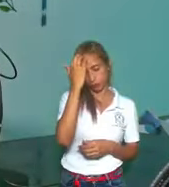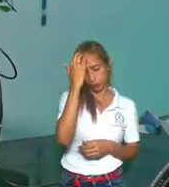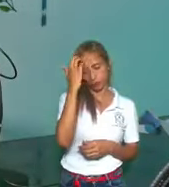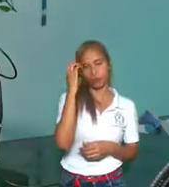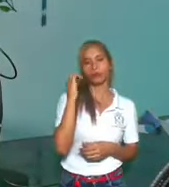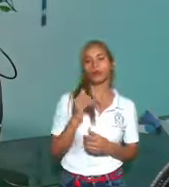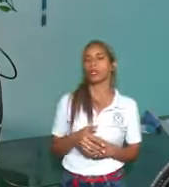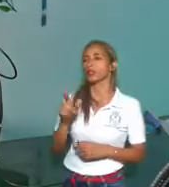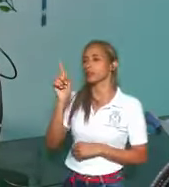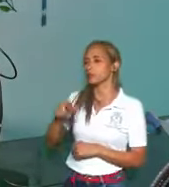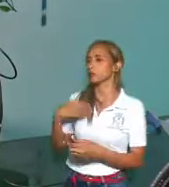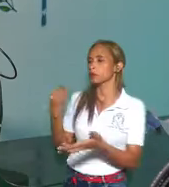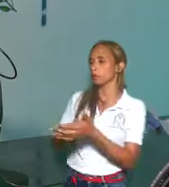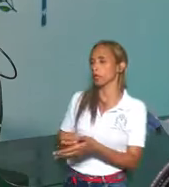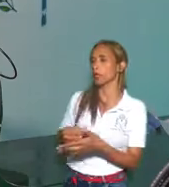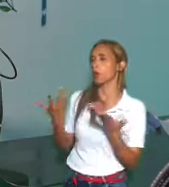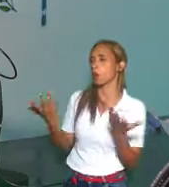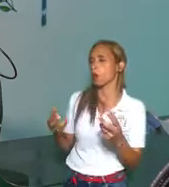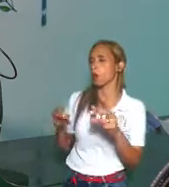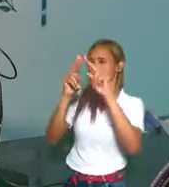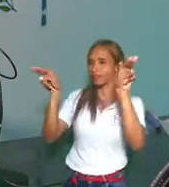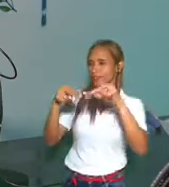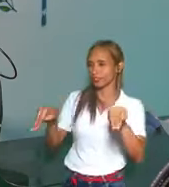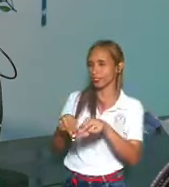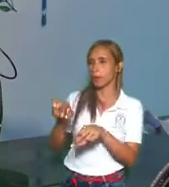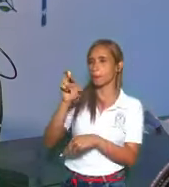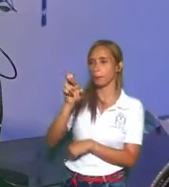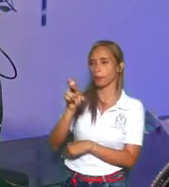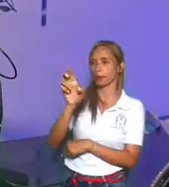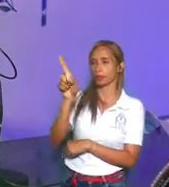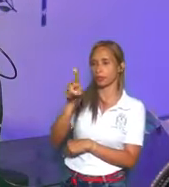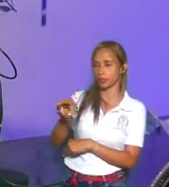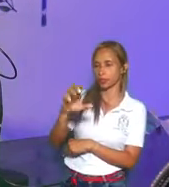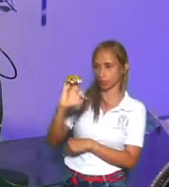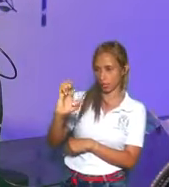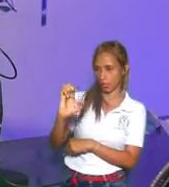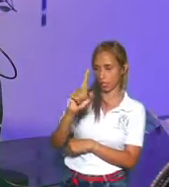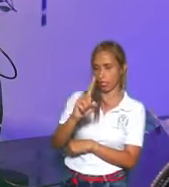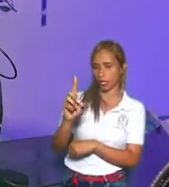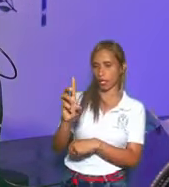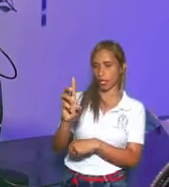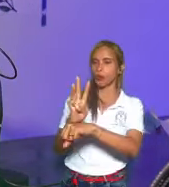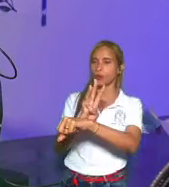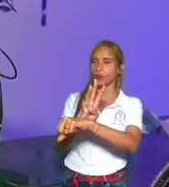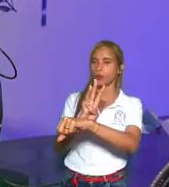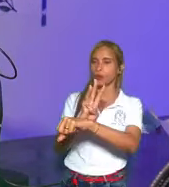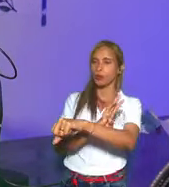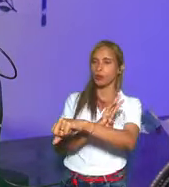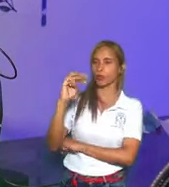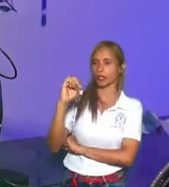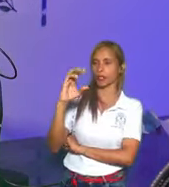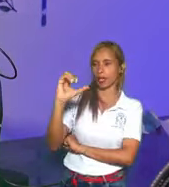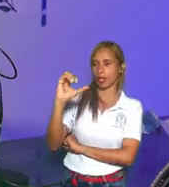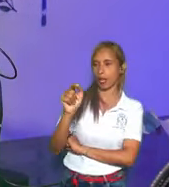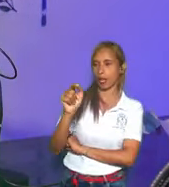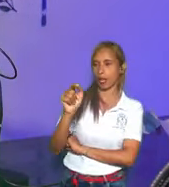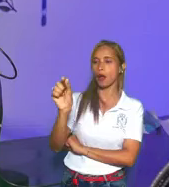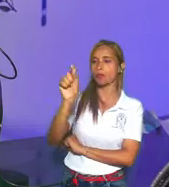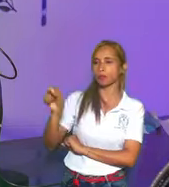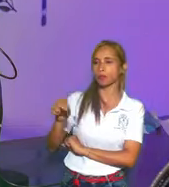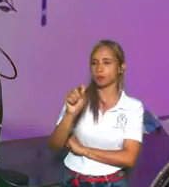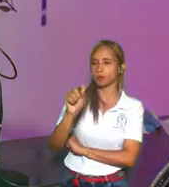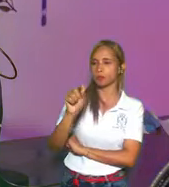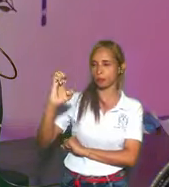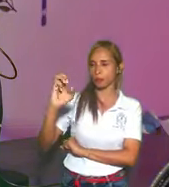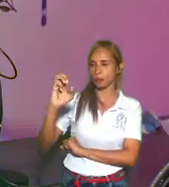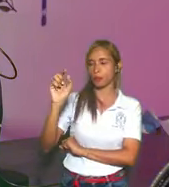de PSE, de la página de ENCA. Entrando a la página de ENCA, encuentran el botón de PSE. Tenemos también el convenio con Facilísimos,